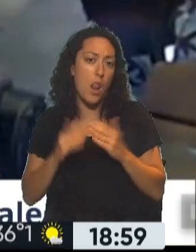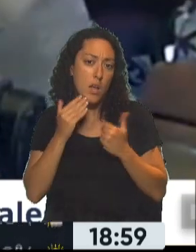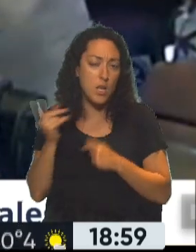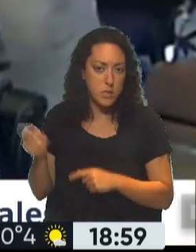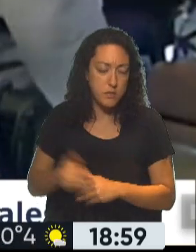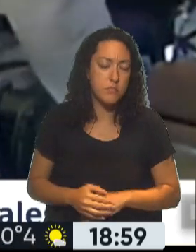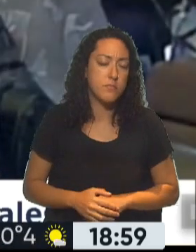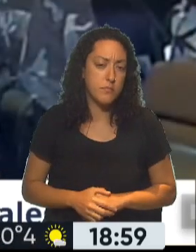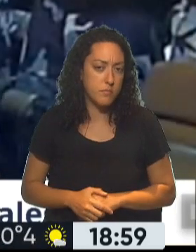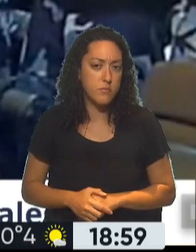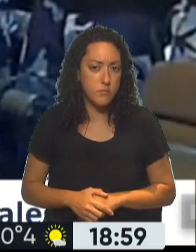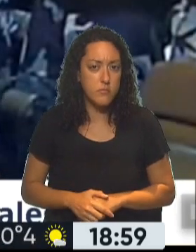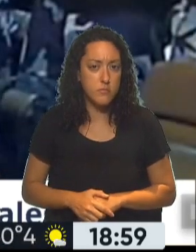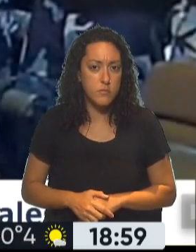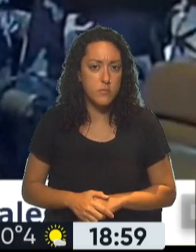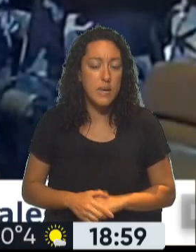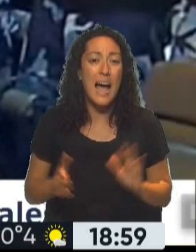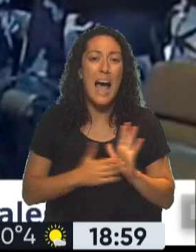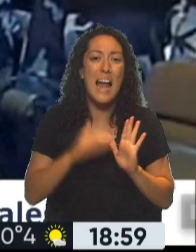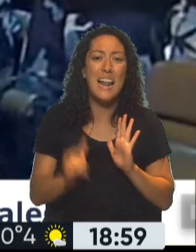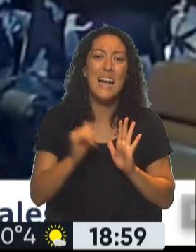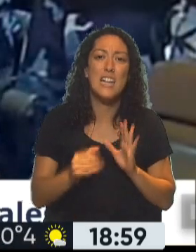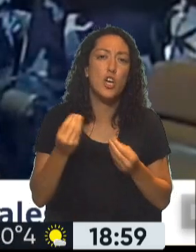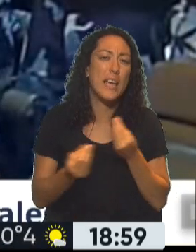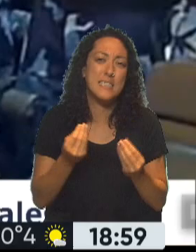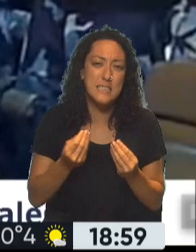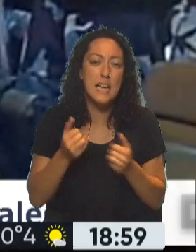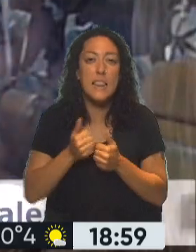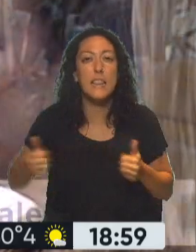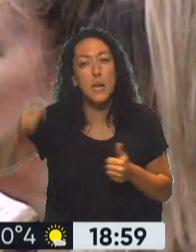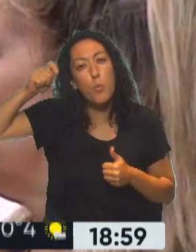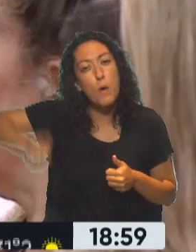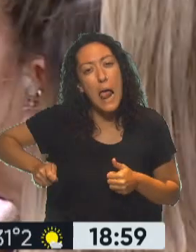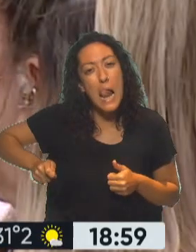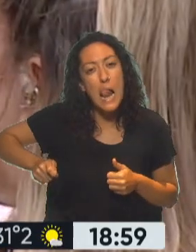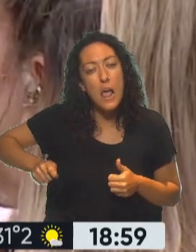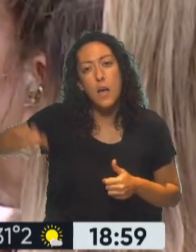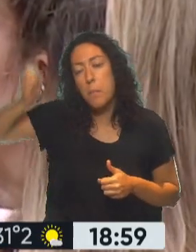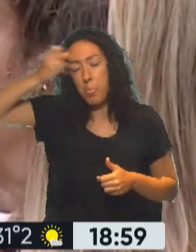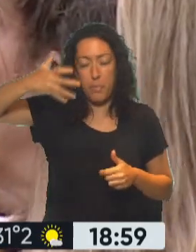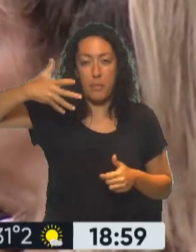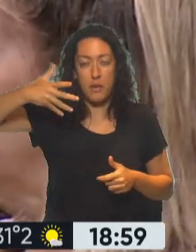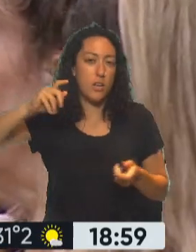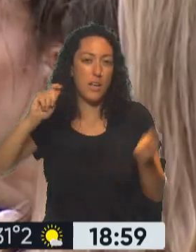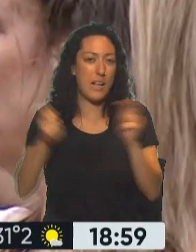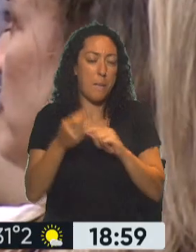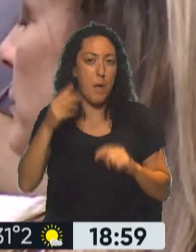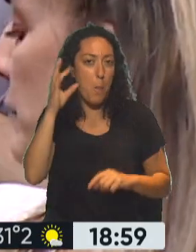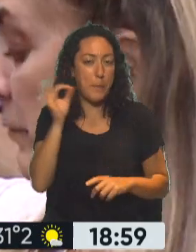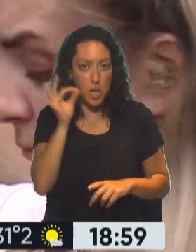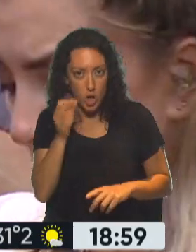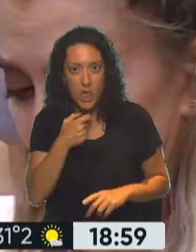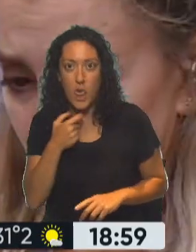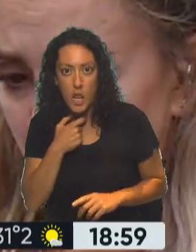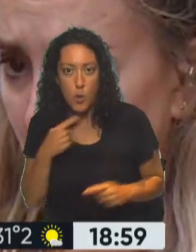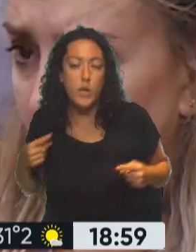es ni más ni menos tratar de convencer al tribunal de una postura. Entonces, así como